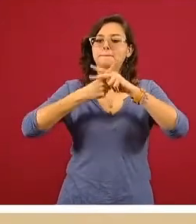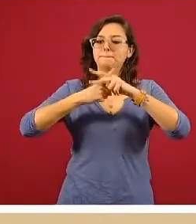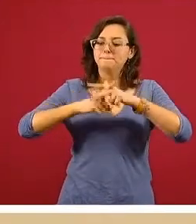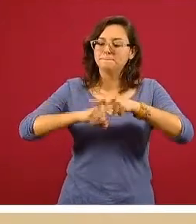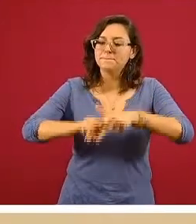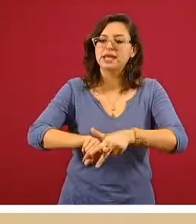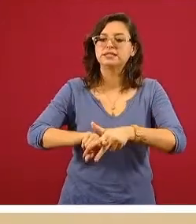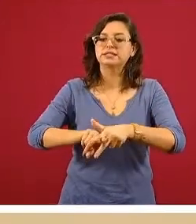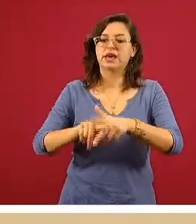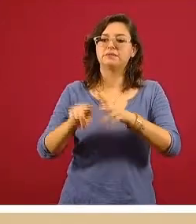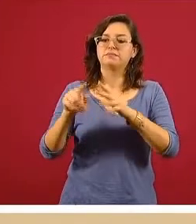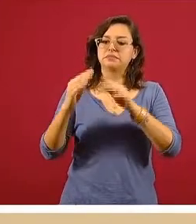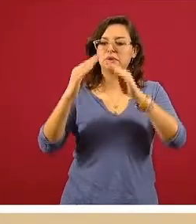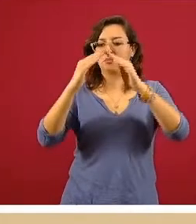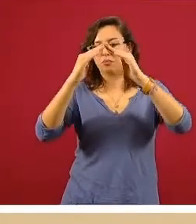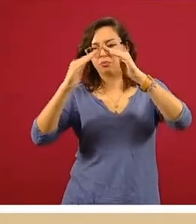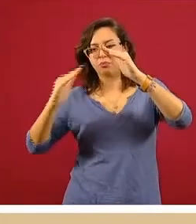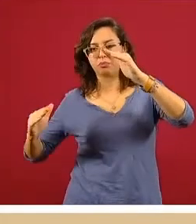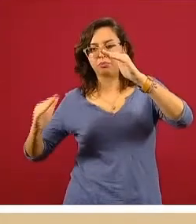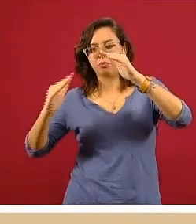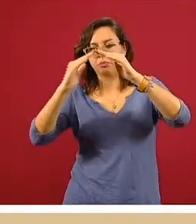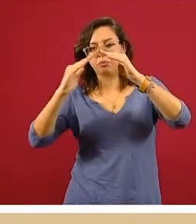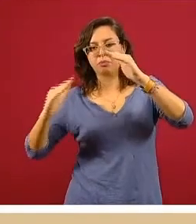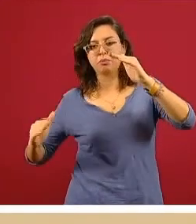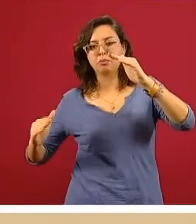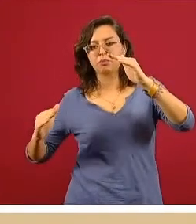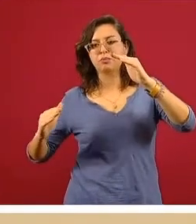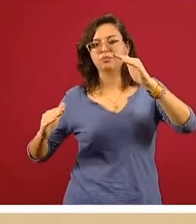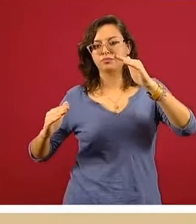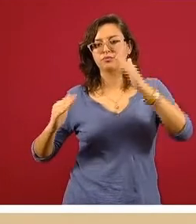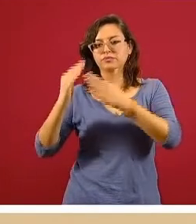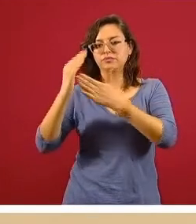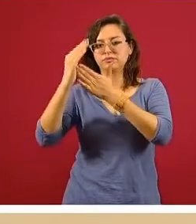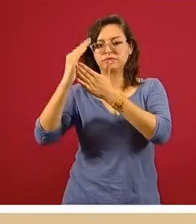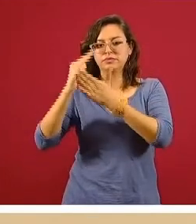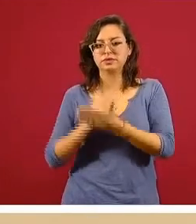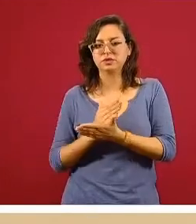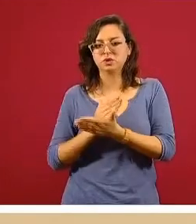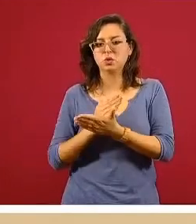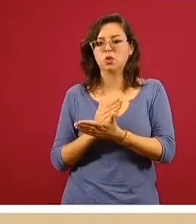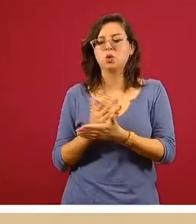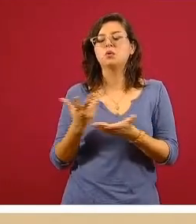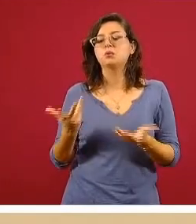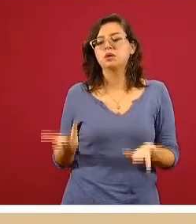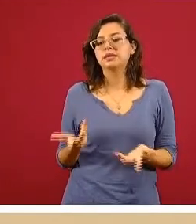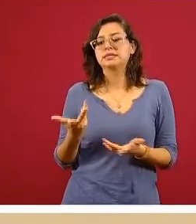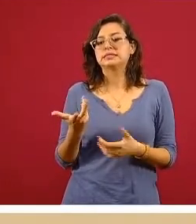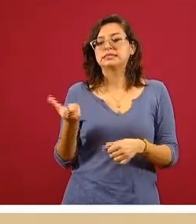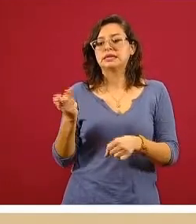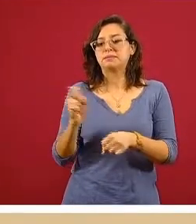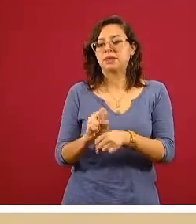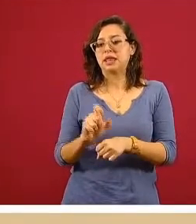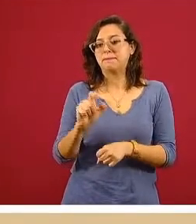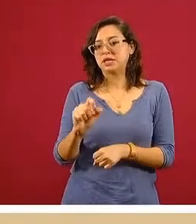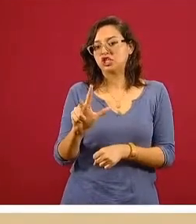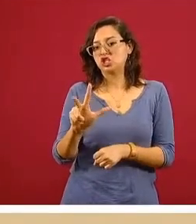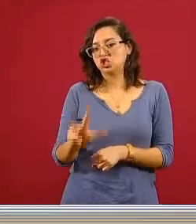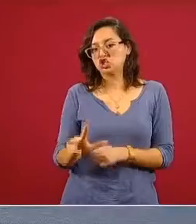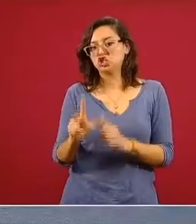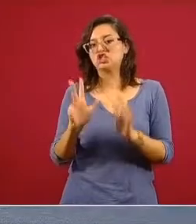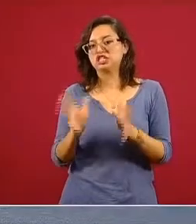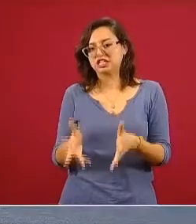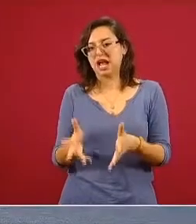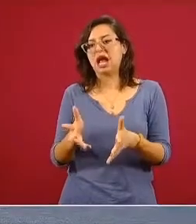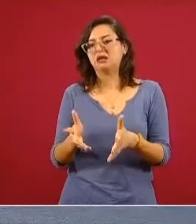pendiente que está un poco diagonal, inclusive por debajo de la diagonal de los 45, y en la semana 28 empezamos a ver